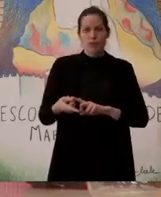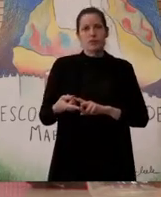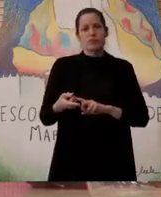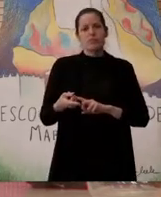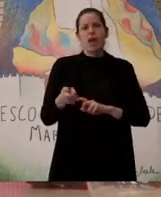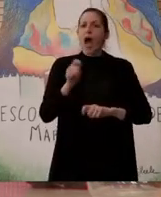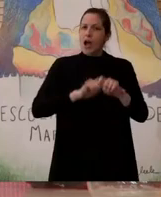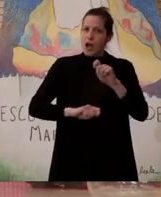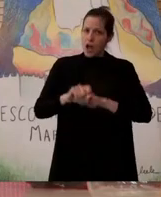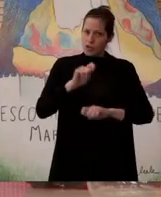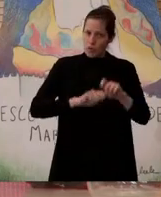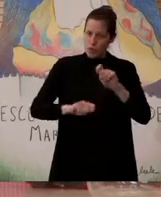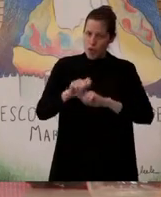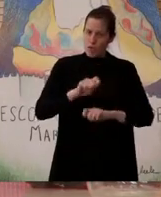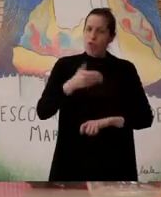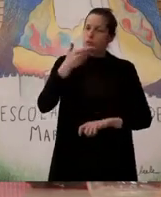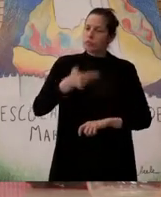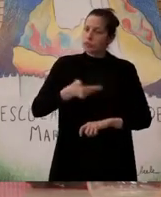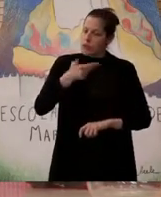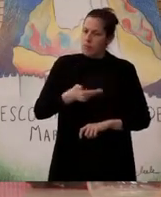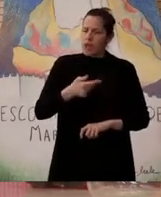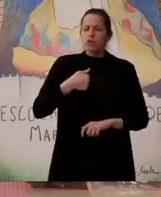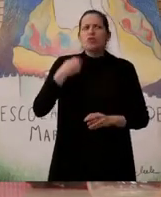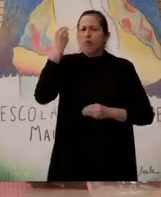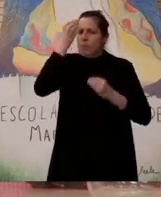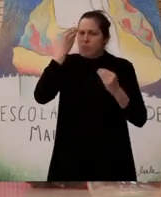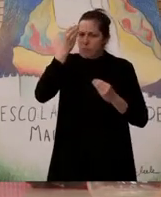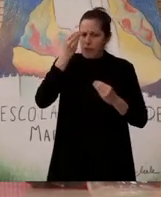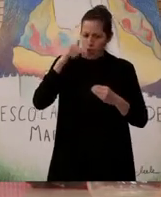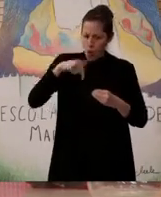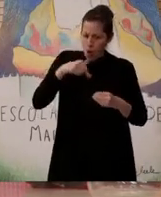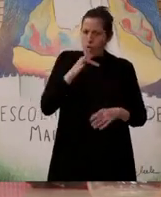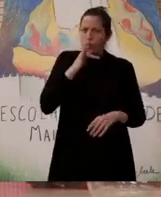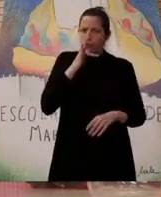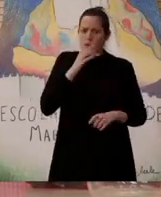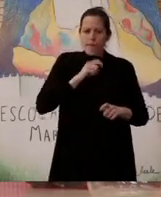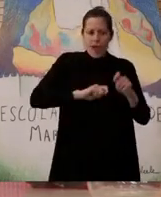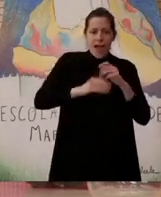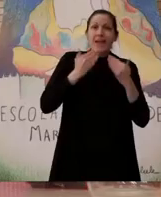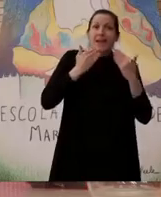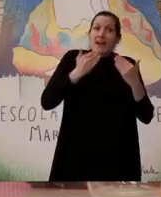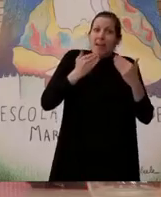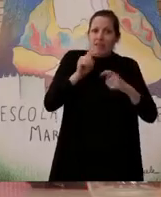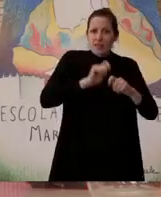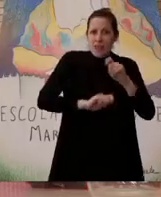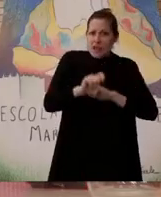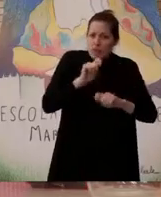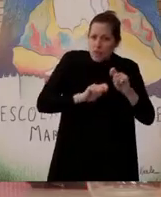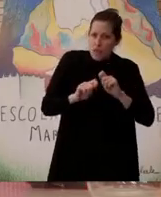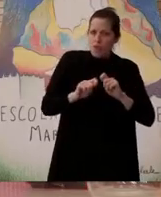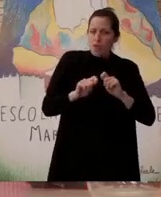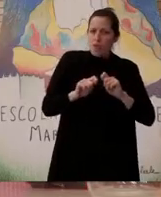asociacionismo en el cual yo creo todavía hoy porque sé que es el asociacionismo el estar en las bases como dijiste